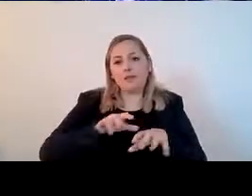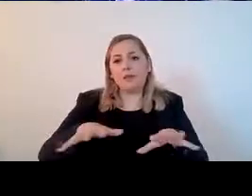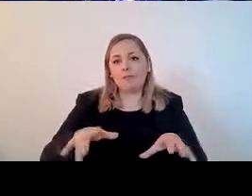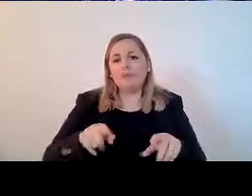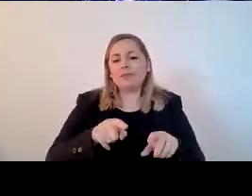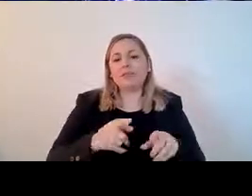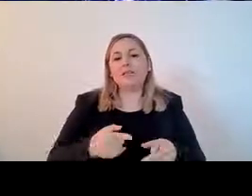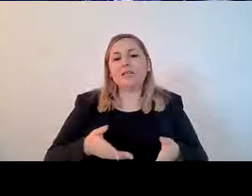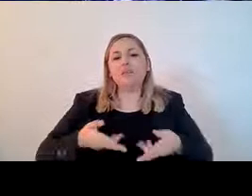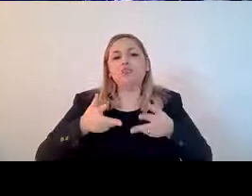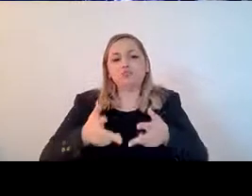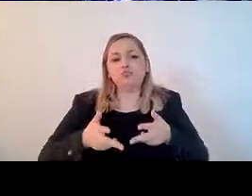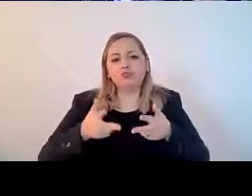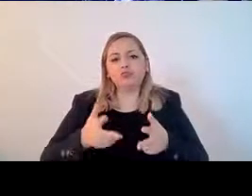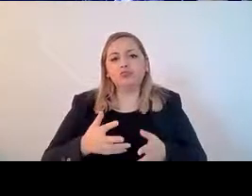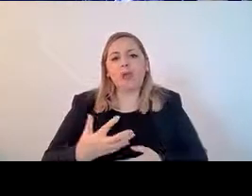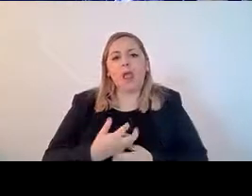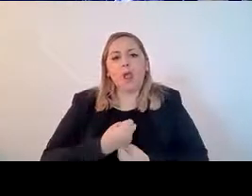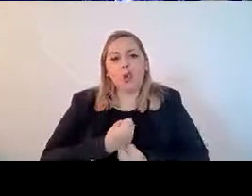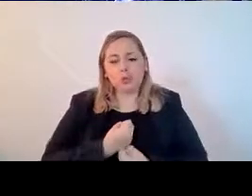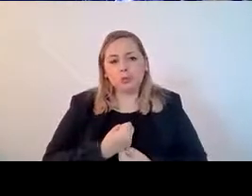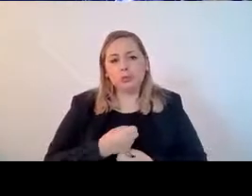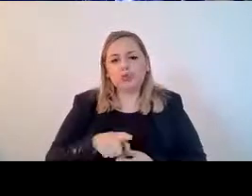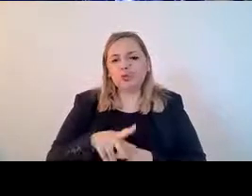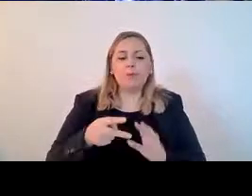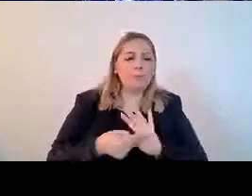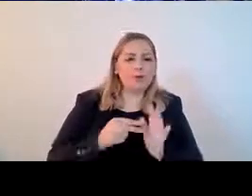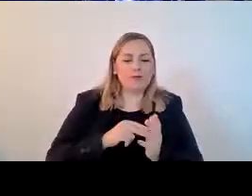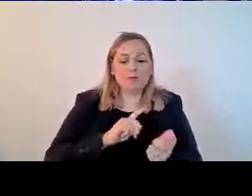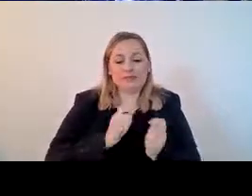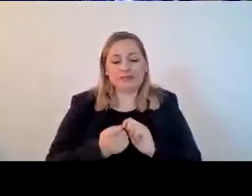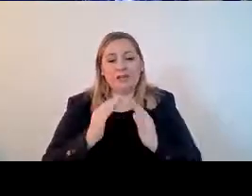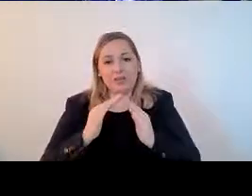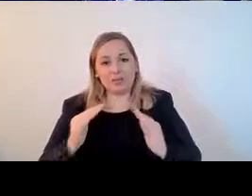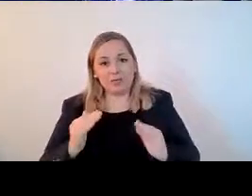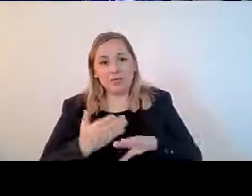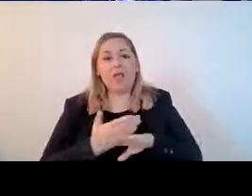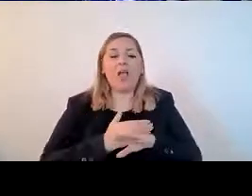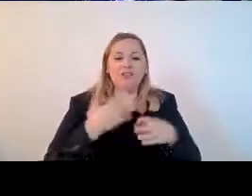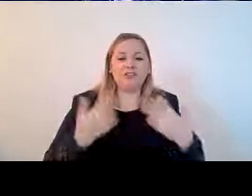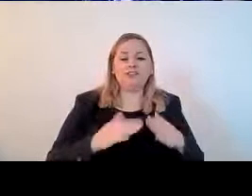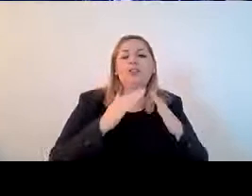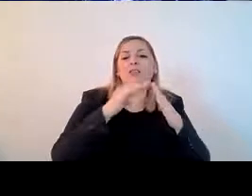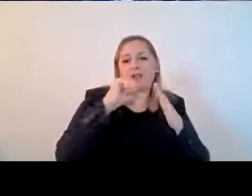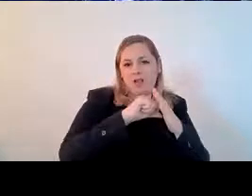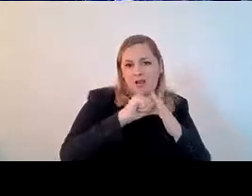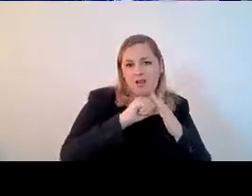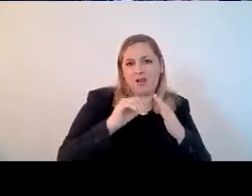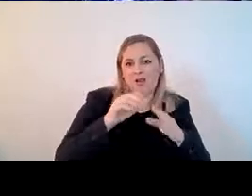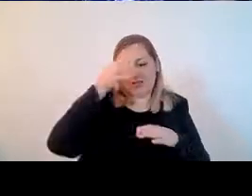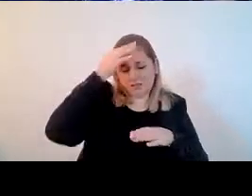los participantes, teniendo problemas de adaptación en el hogar antes ya de la pandemia. O sea, ya